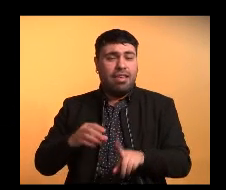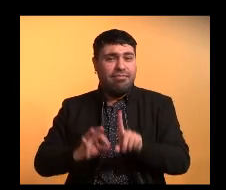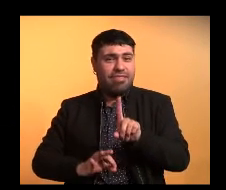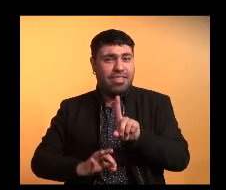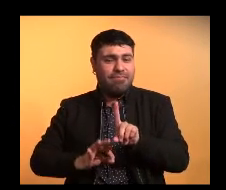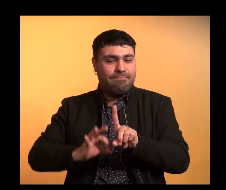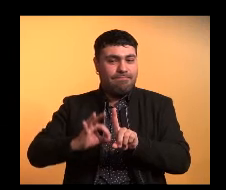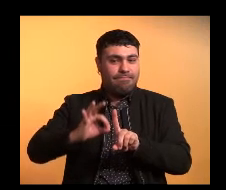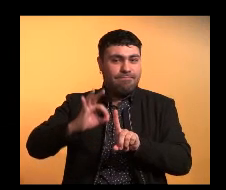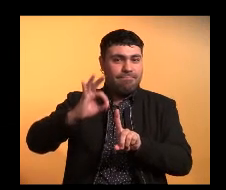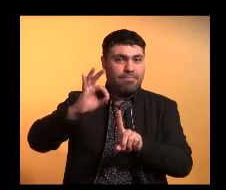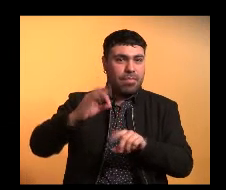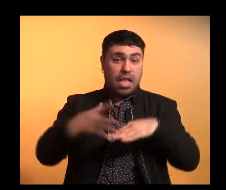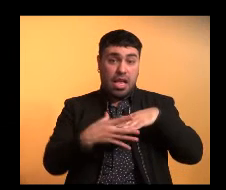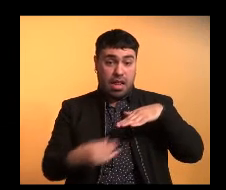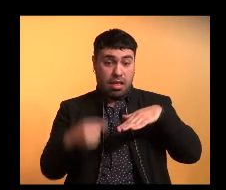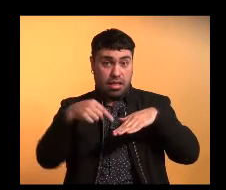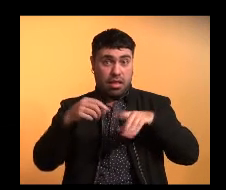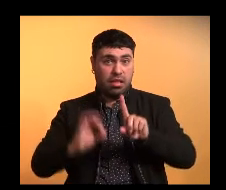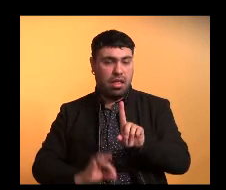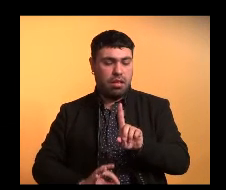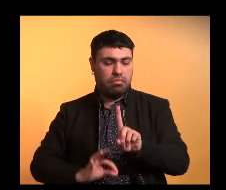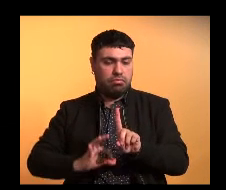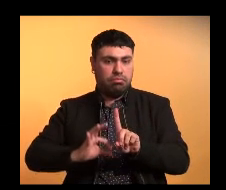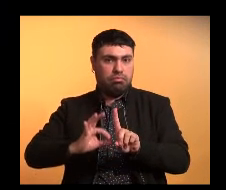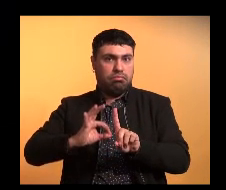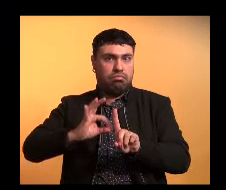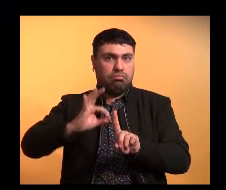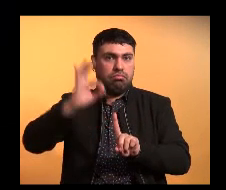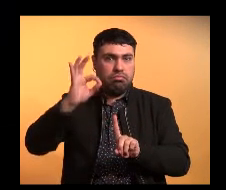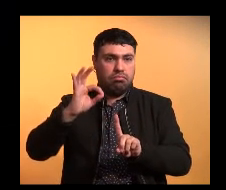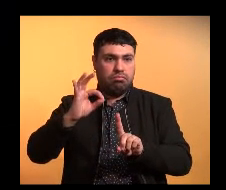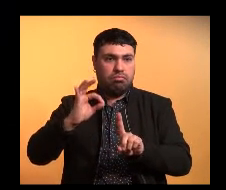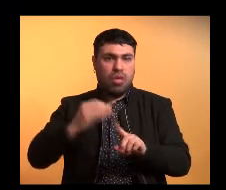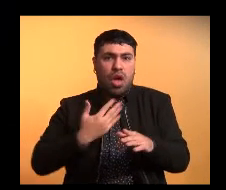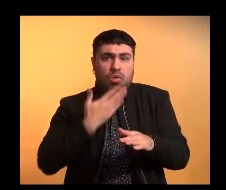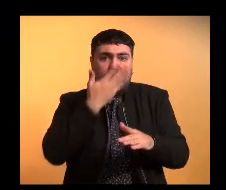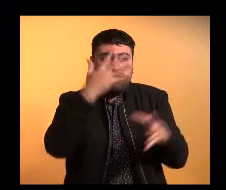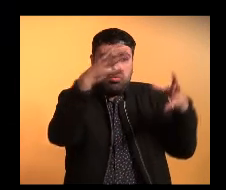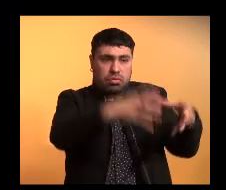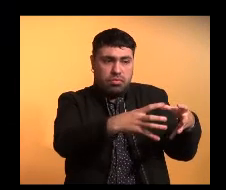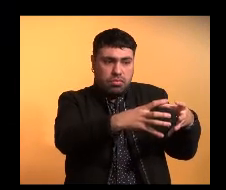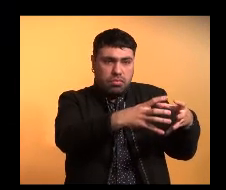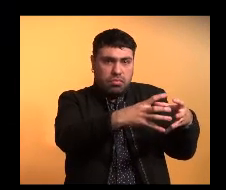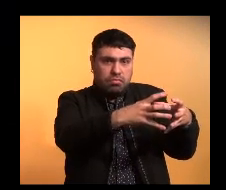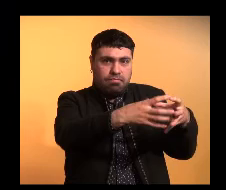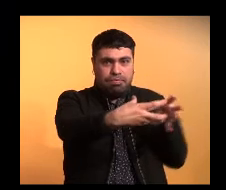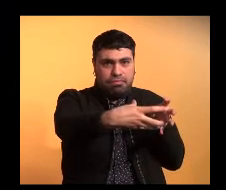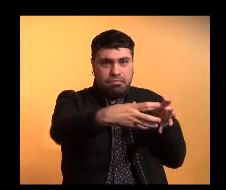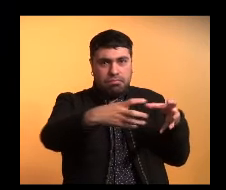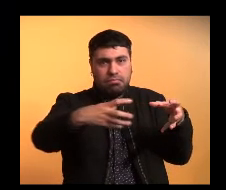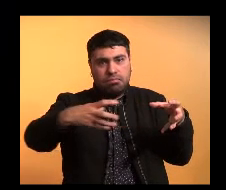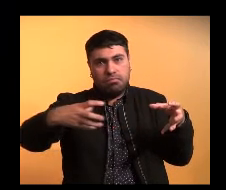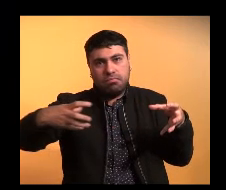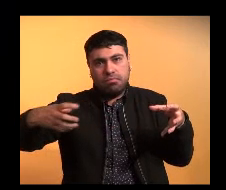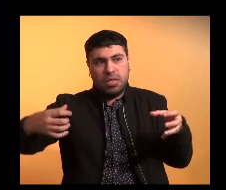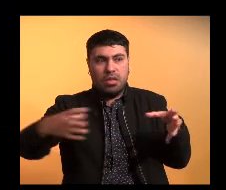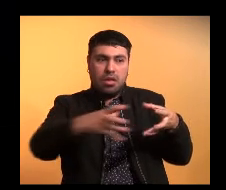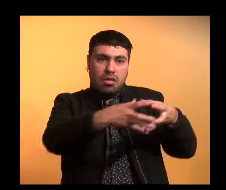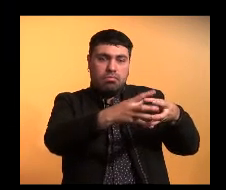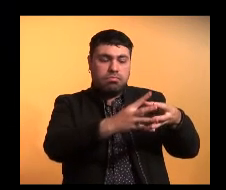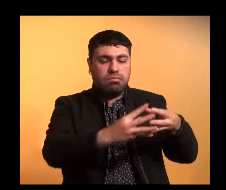aumento, precisamente en la península antártica están aumentando los deshielos y de alguna forma también algunas de las corrientes, y a